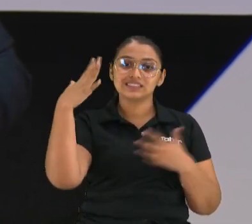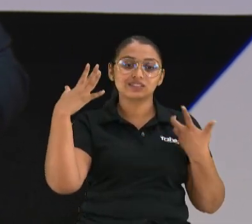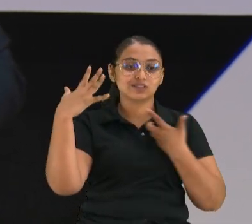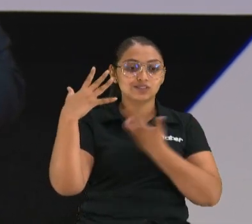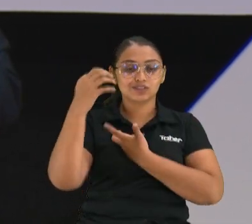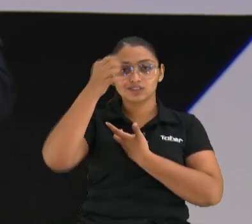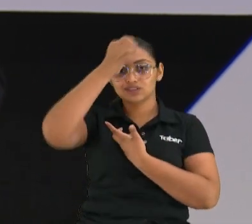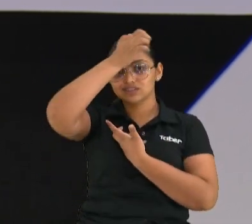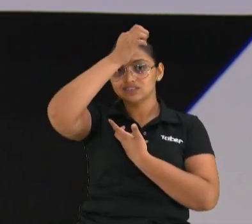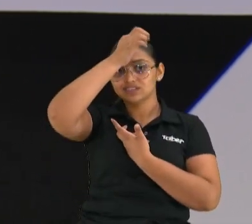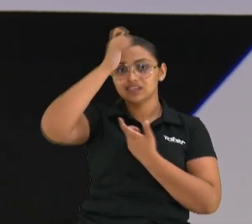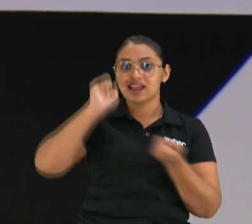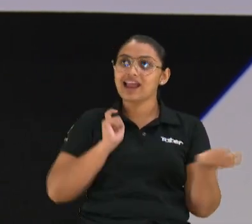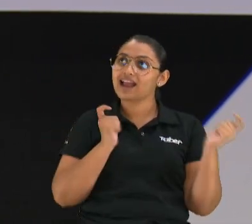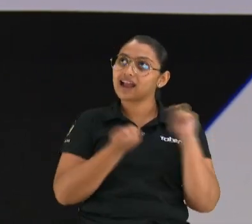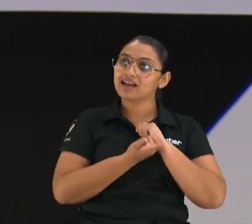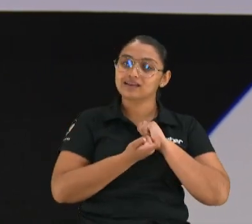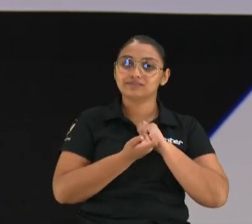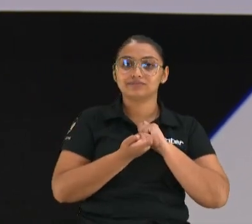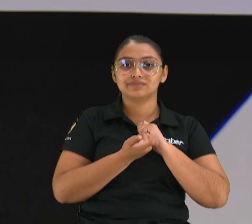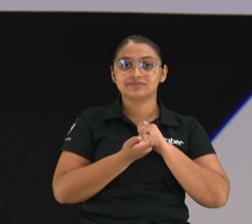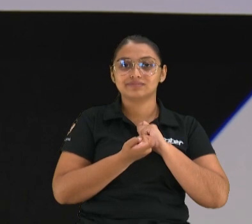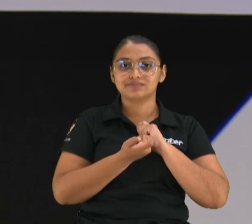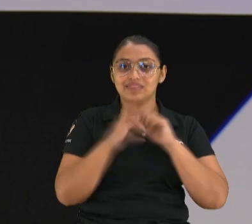ese será tema para otro día